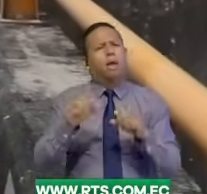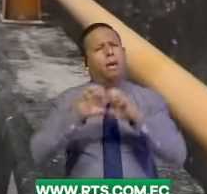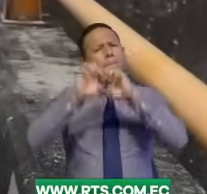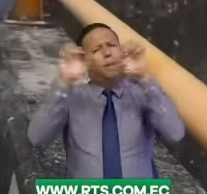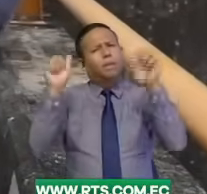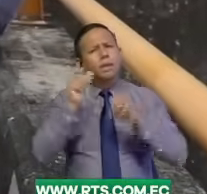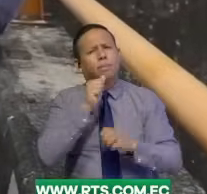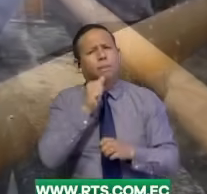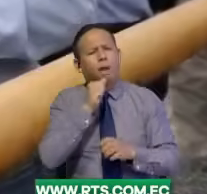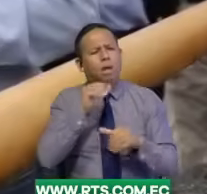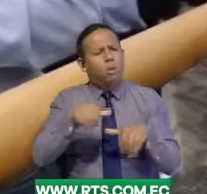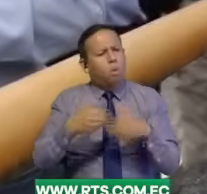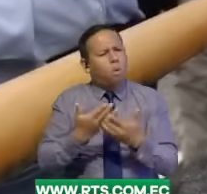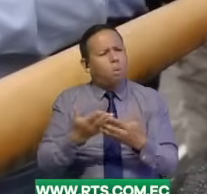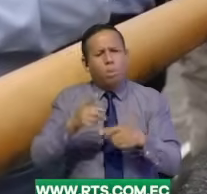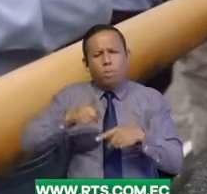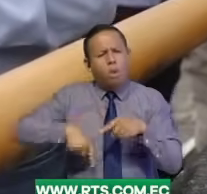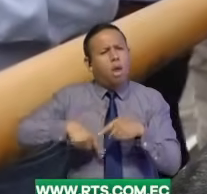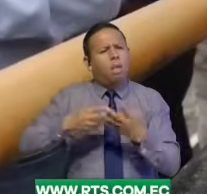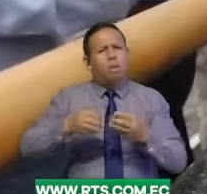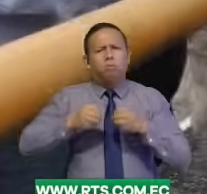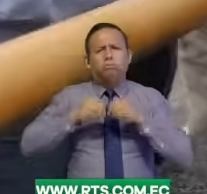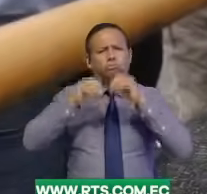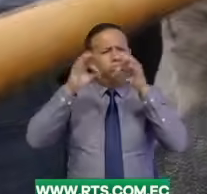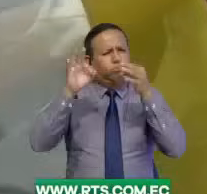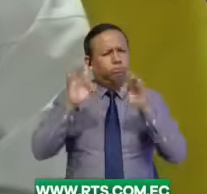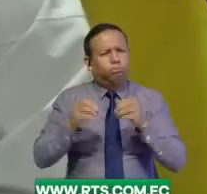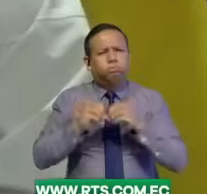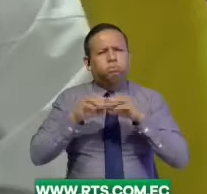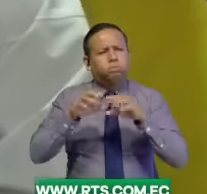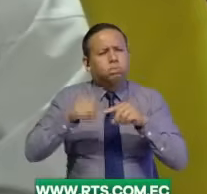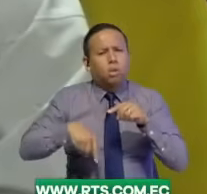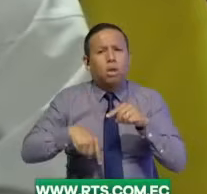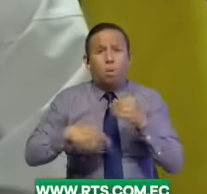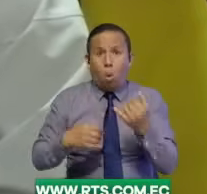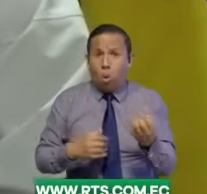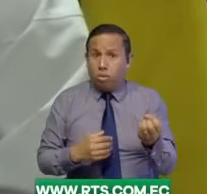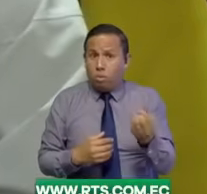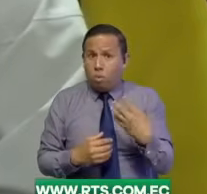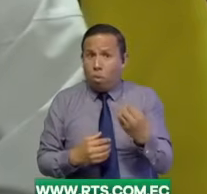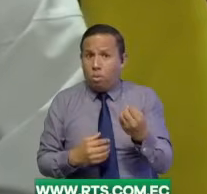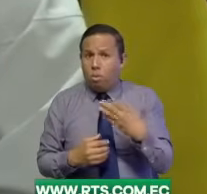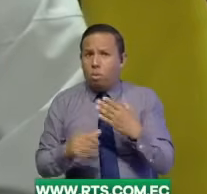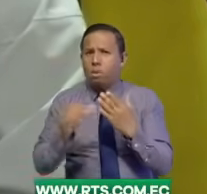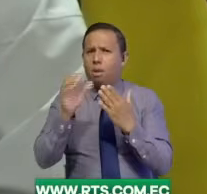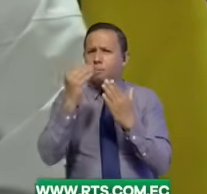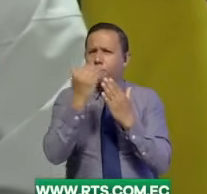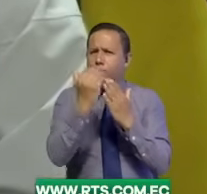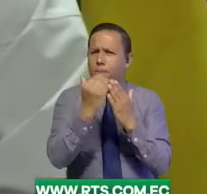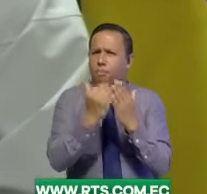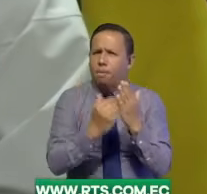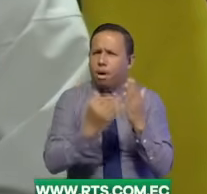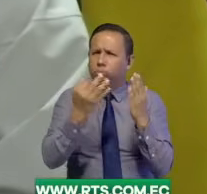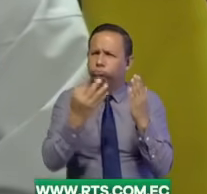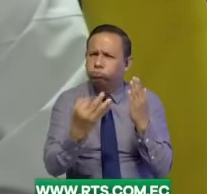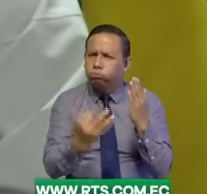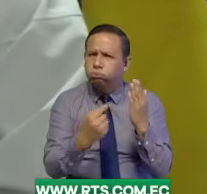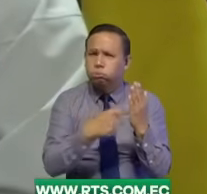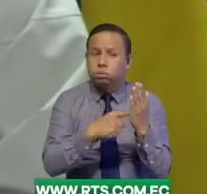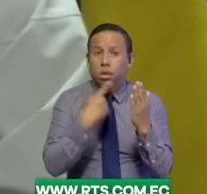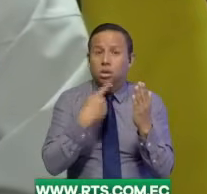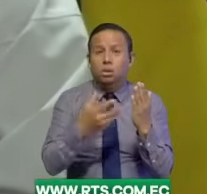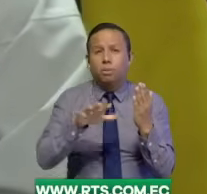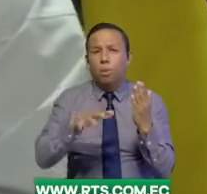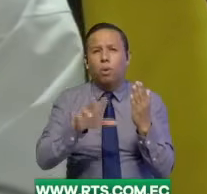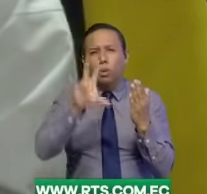en la generación de energía. Hoy nos hemos enterado ya con números reales de que aproximadamente los 7.000